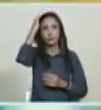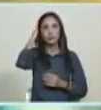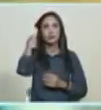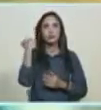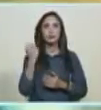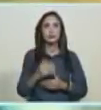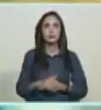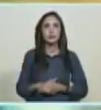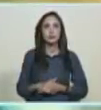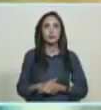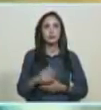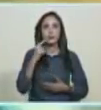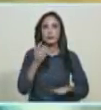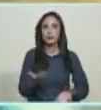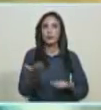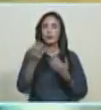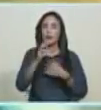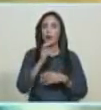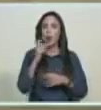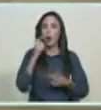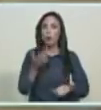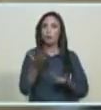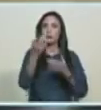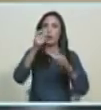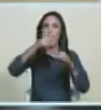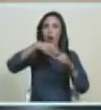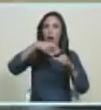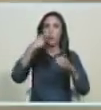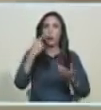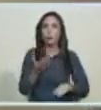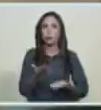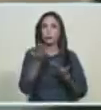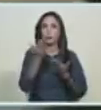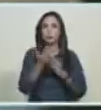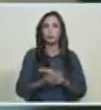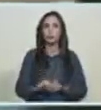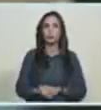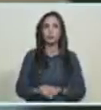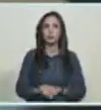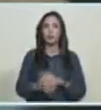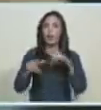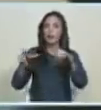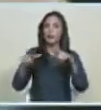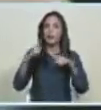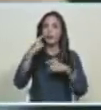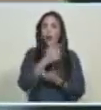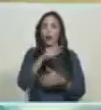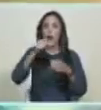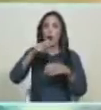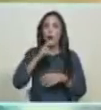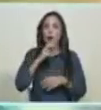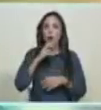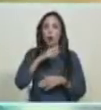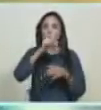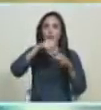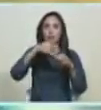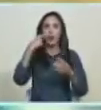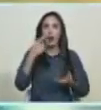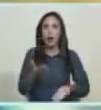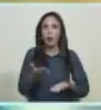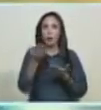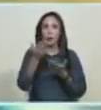La base en oro que estoy lanzando para el ahorro, los certificados de ahorro en oro servirán